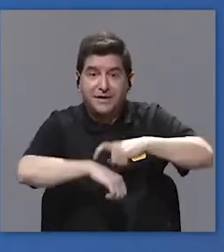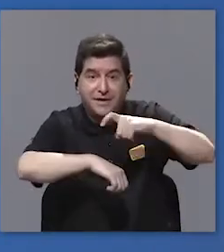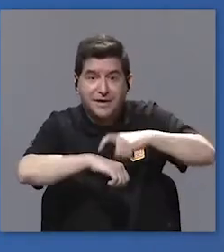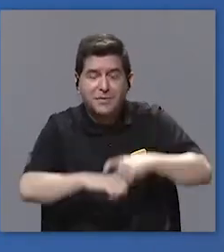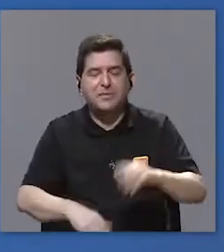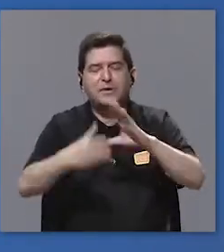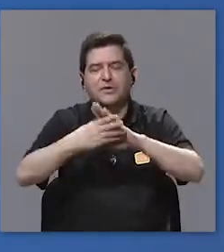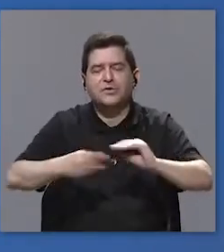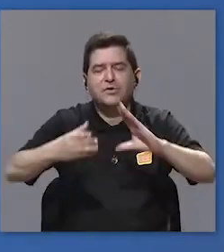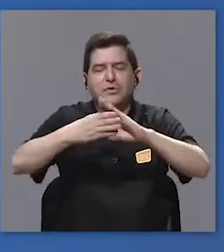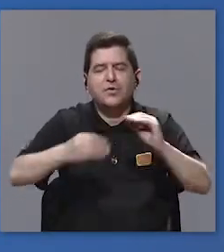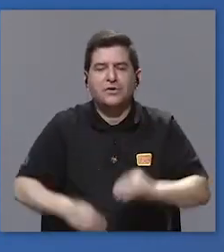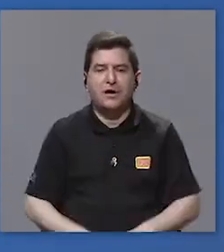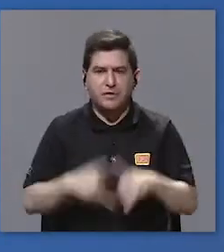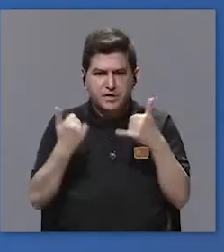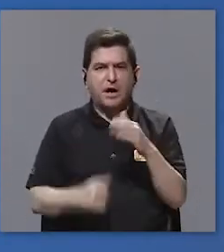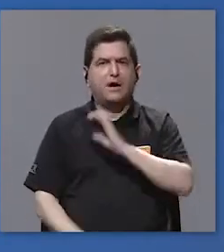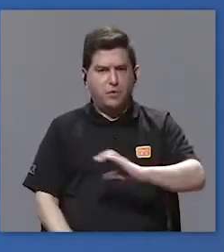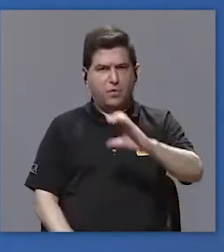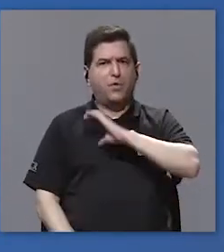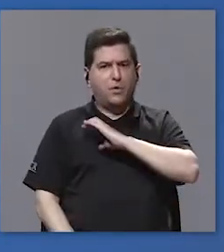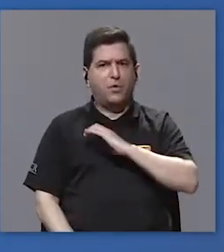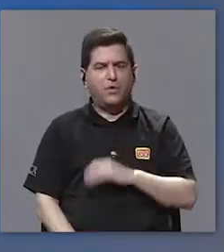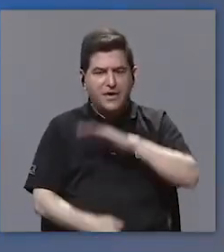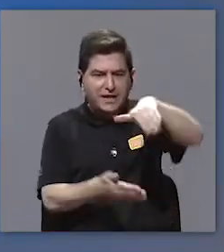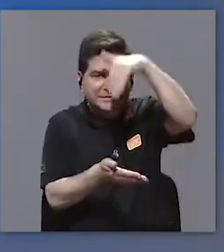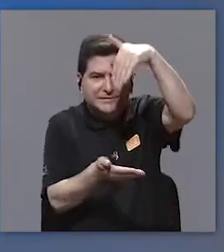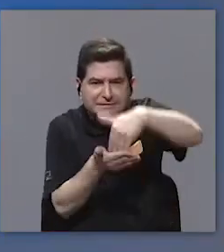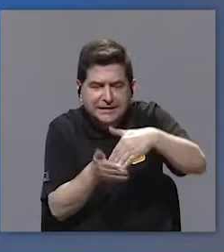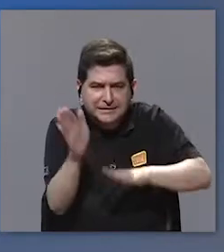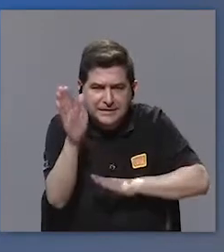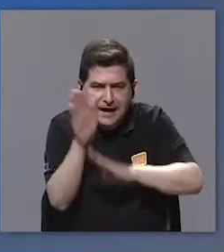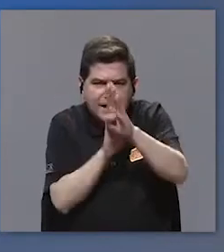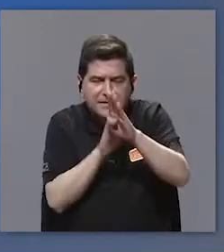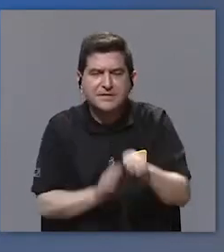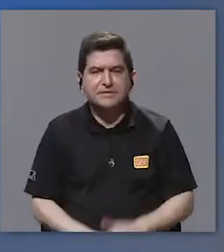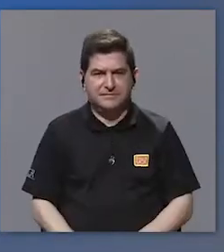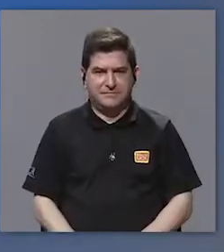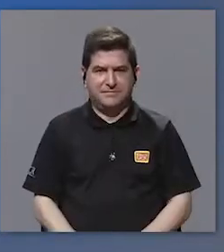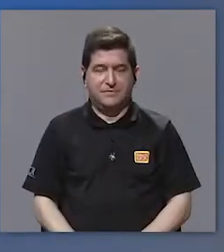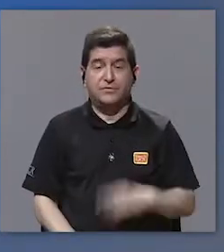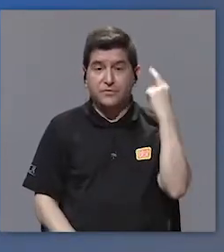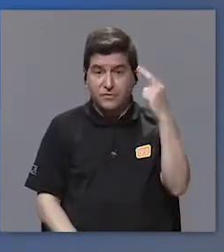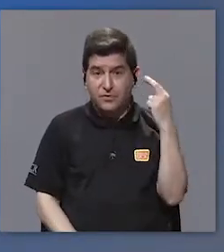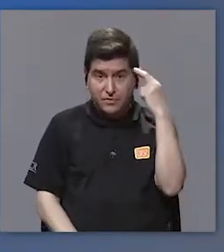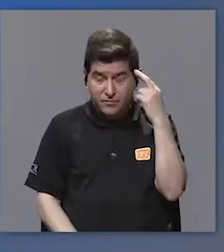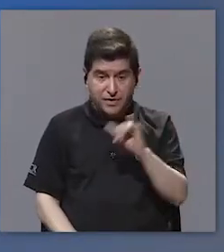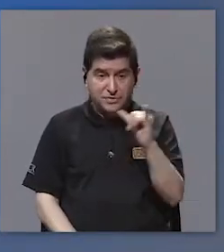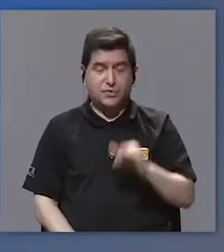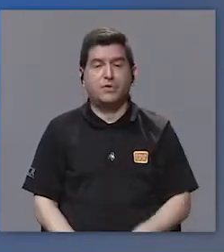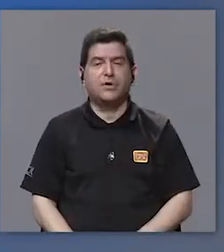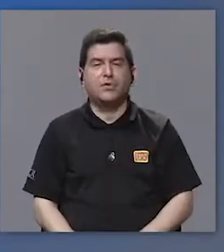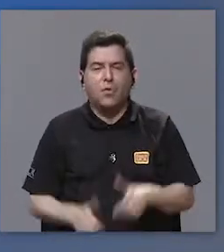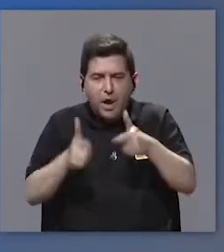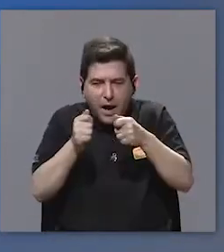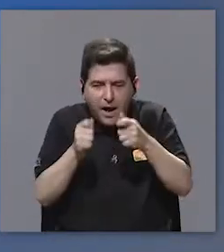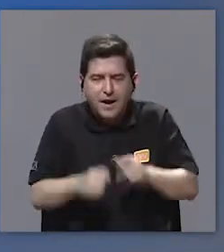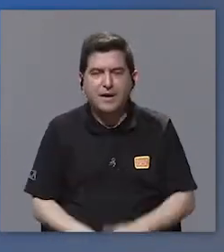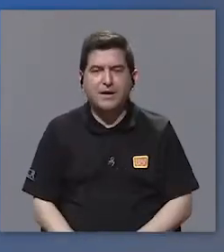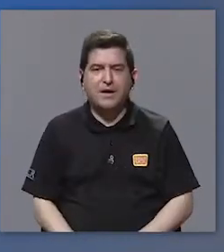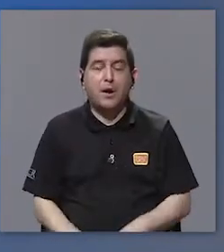una característica central en el desarrollo de este medio por eso es que también los videojuegos son considerados un producto cultural